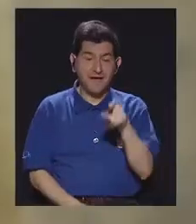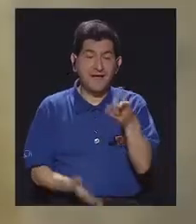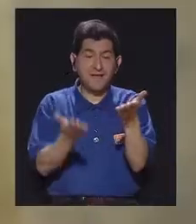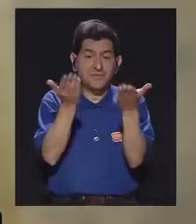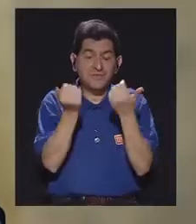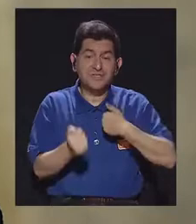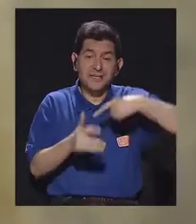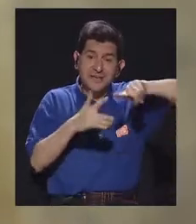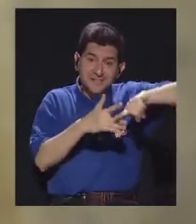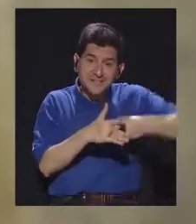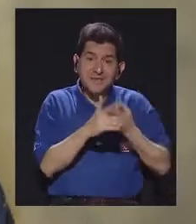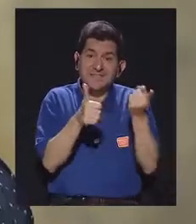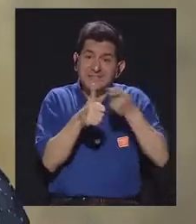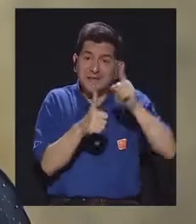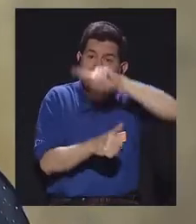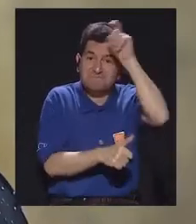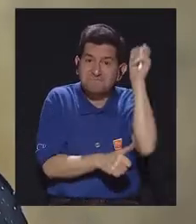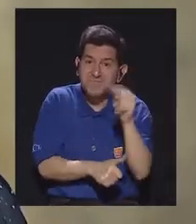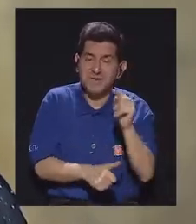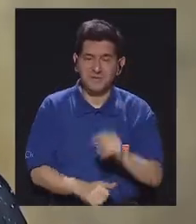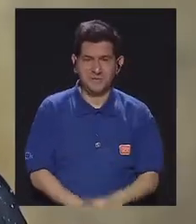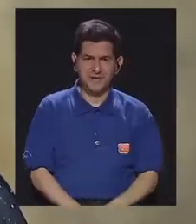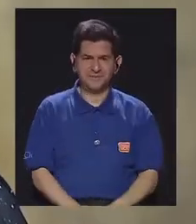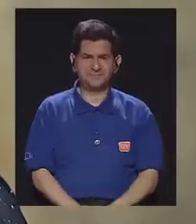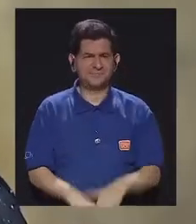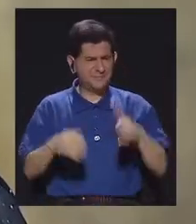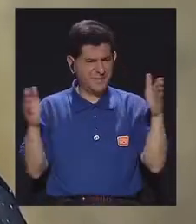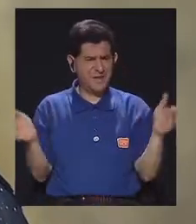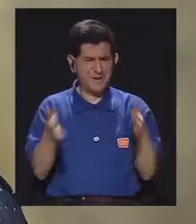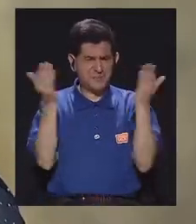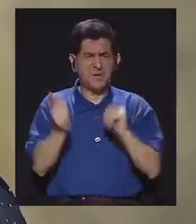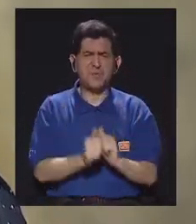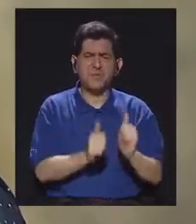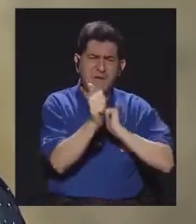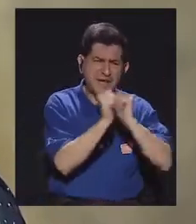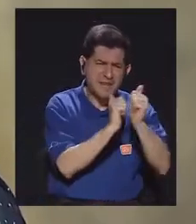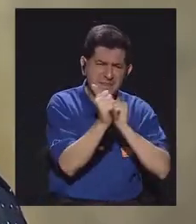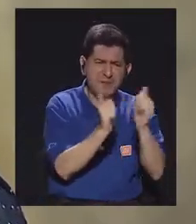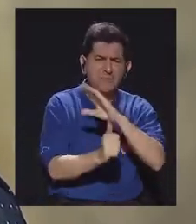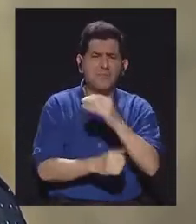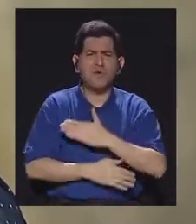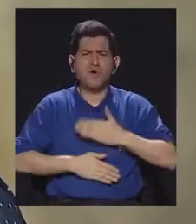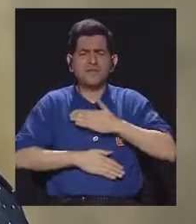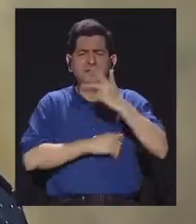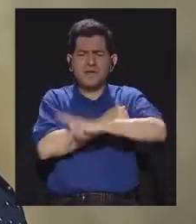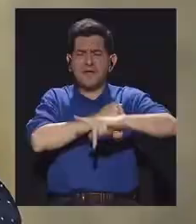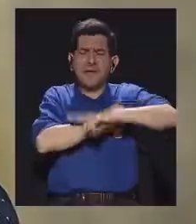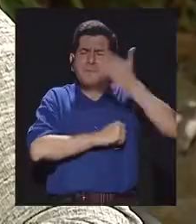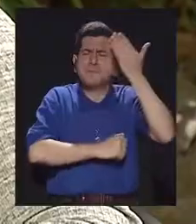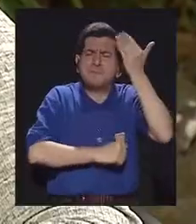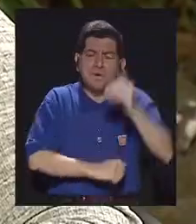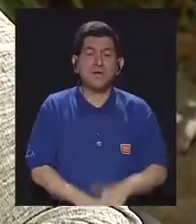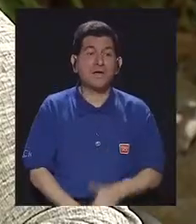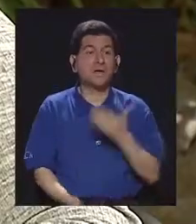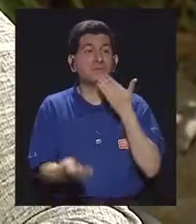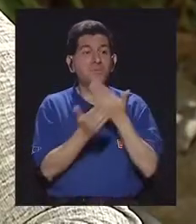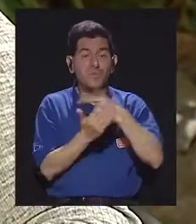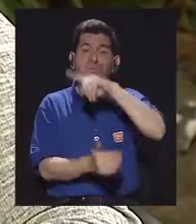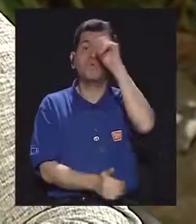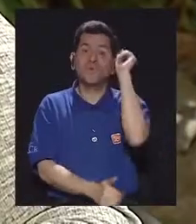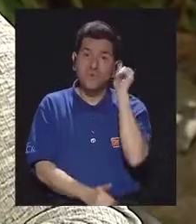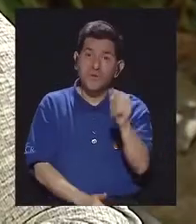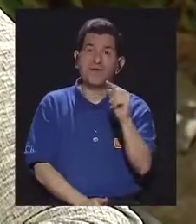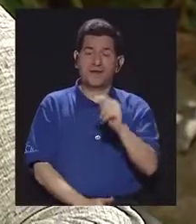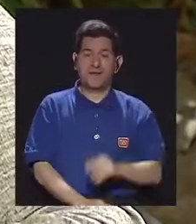lo que yo quisiera pues iniciar la primera pregunta. ¿Por qué promover el deporte y la recreación en nuestro país? Qué buena